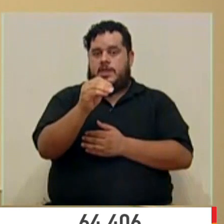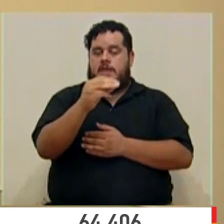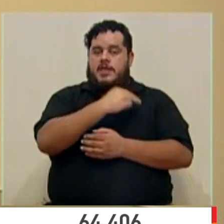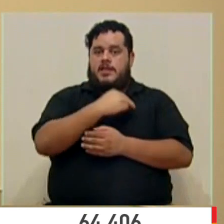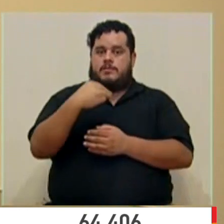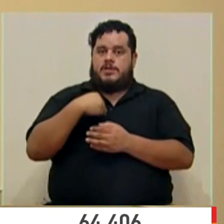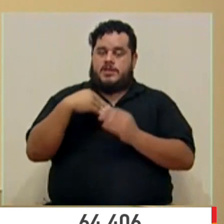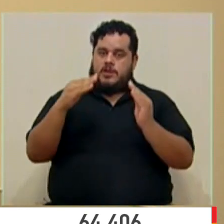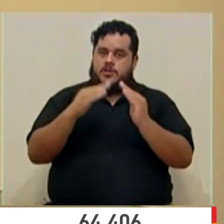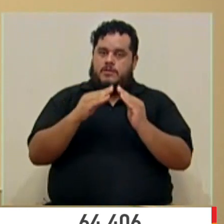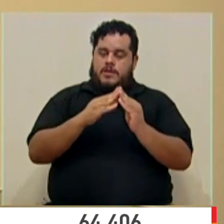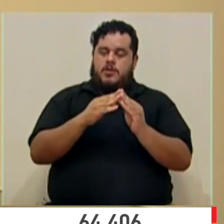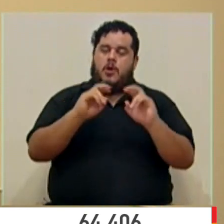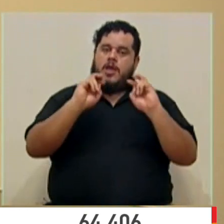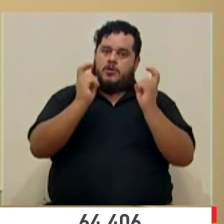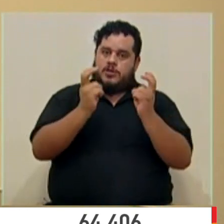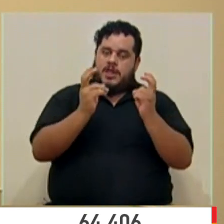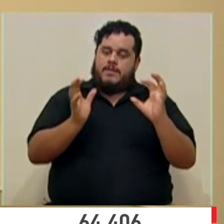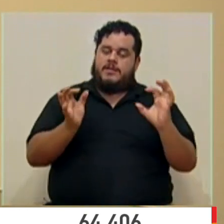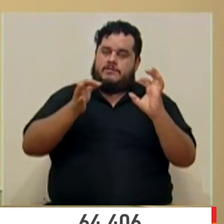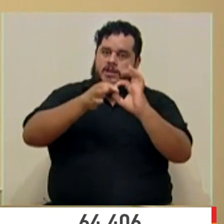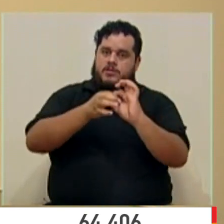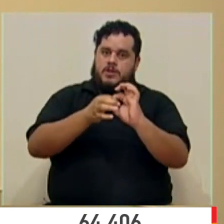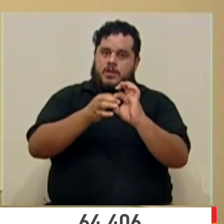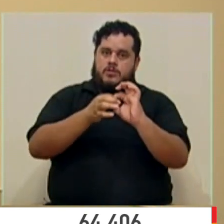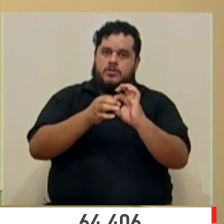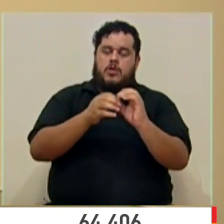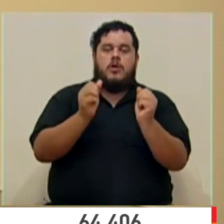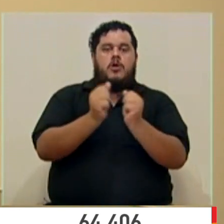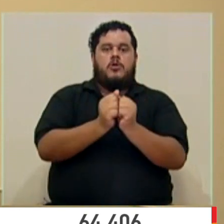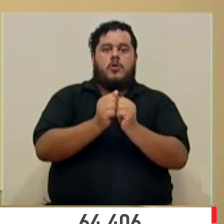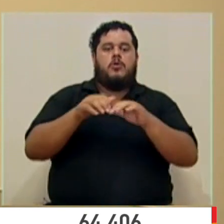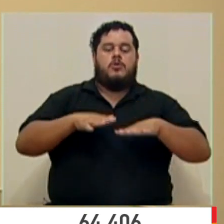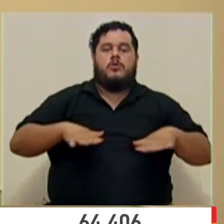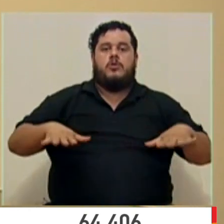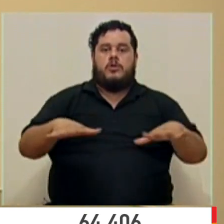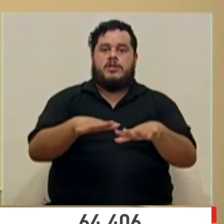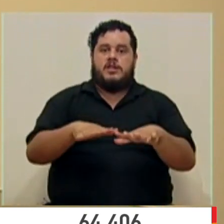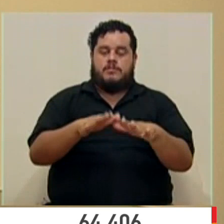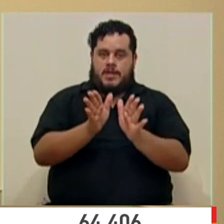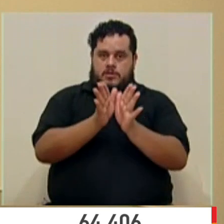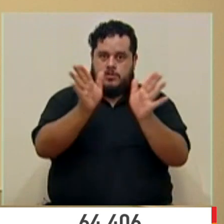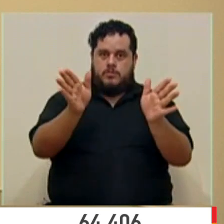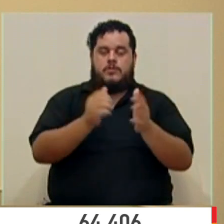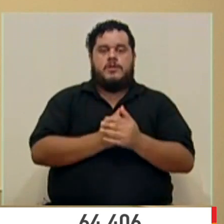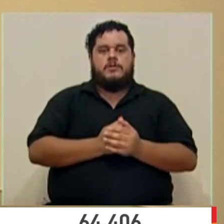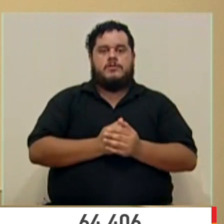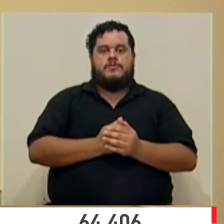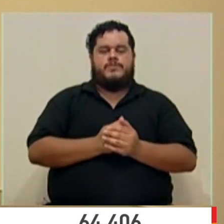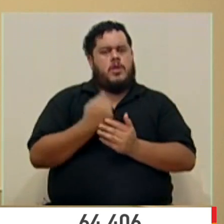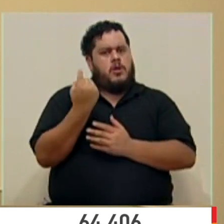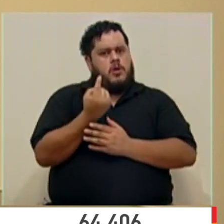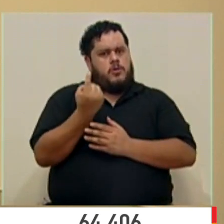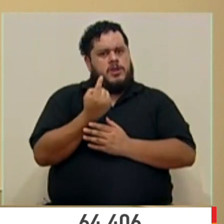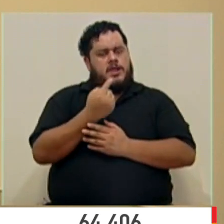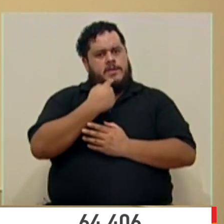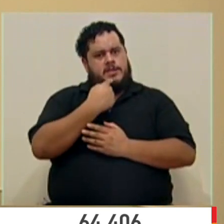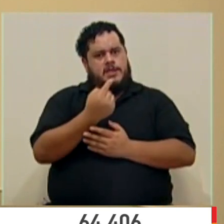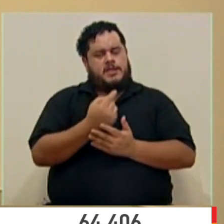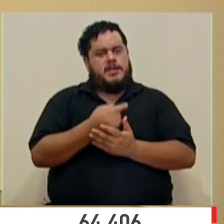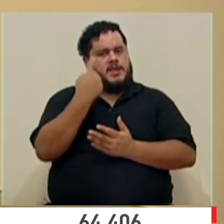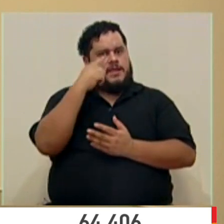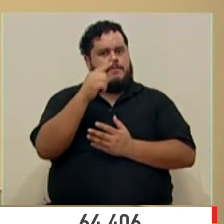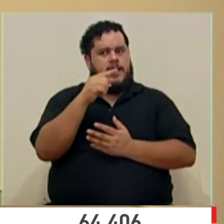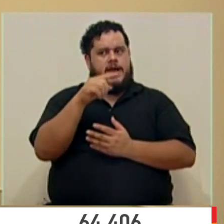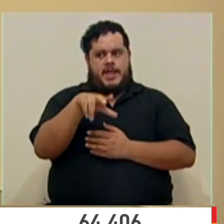del Ministerio de Vivienda en los temas que tienen que ver con los espacios públicos. Únicamente mencionar que